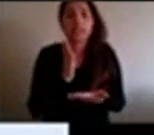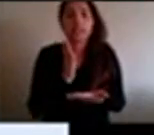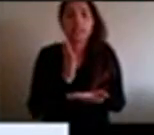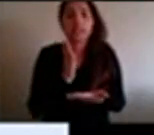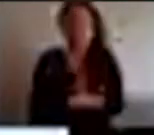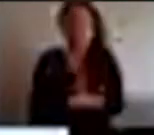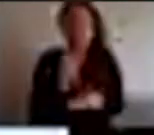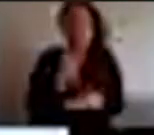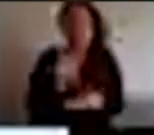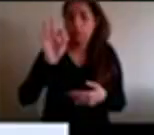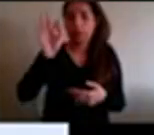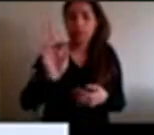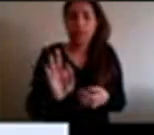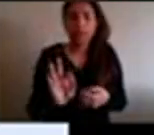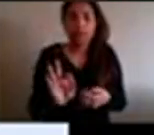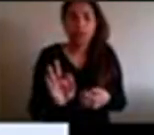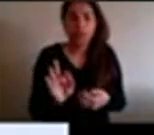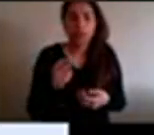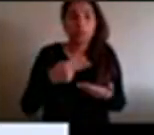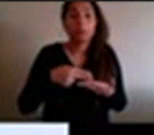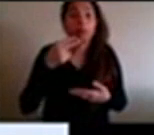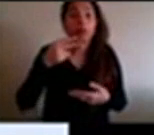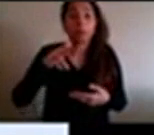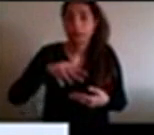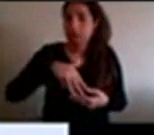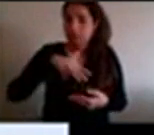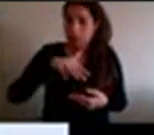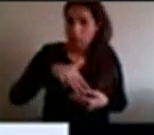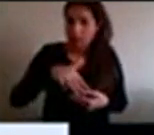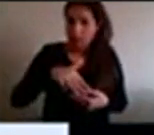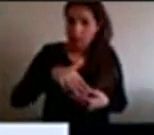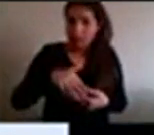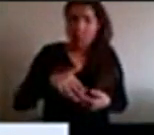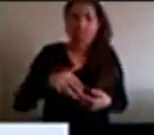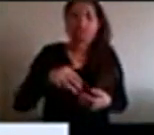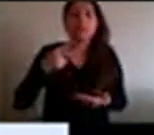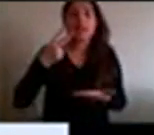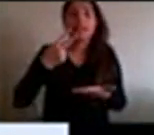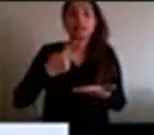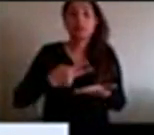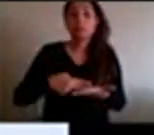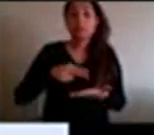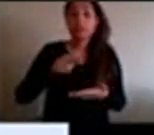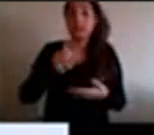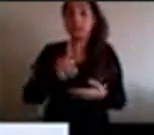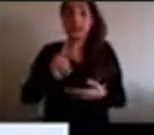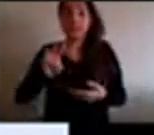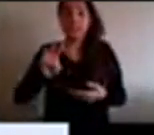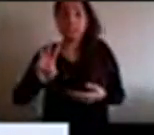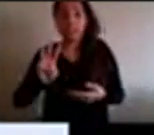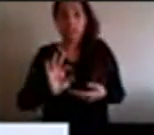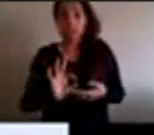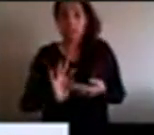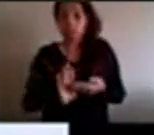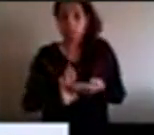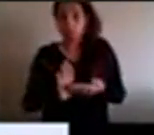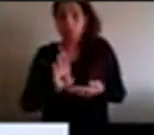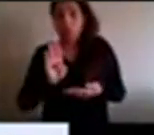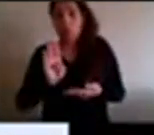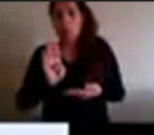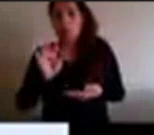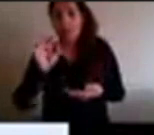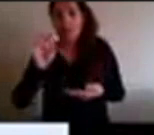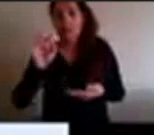el año 31 de diciembre del 2019 del 2%, al 2023 del 3%, para llegar al 2027 con